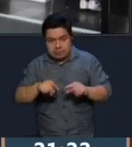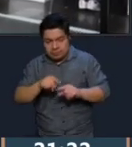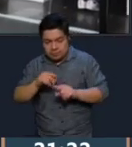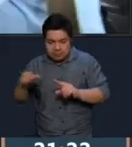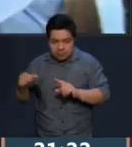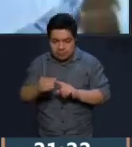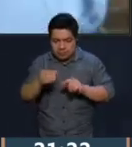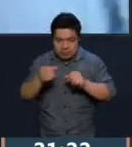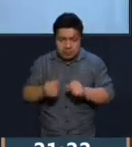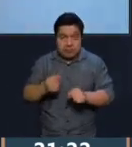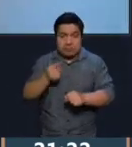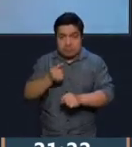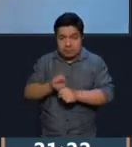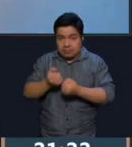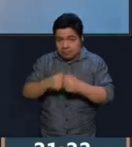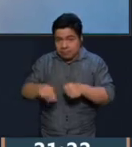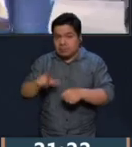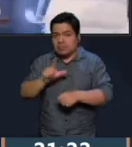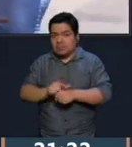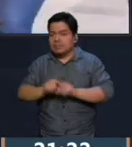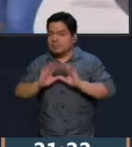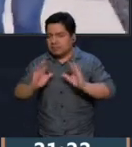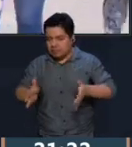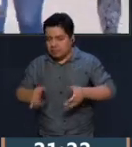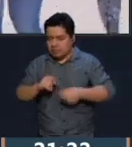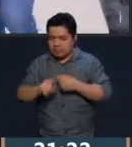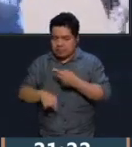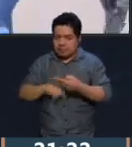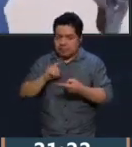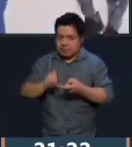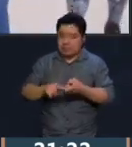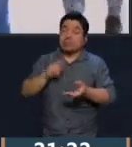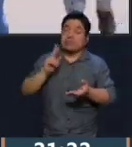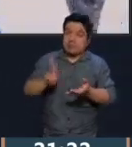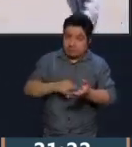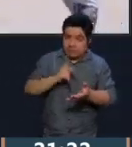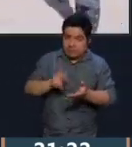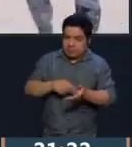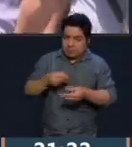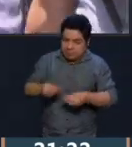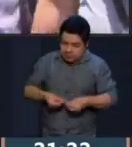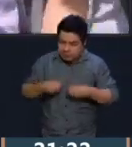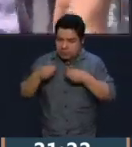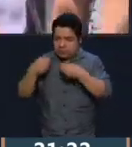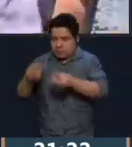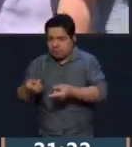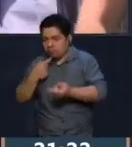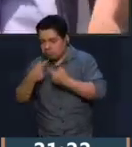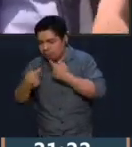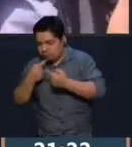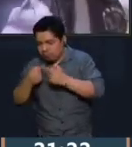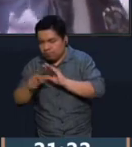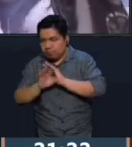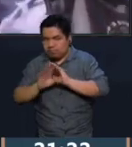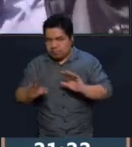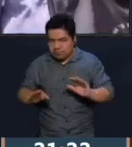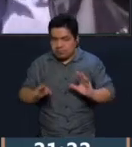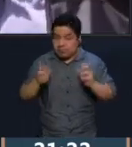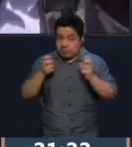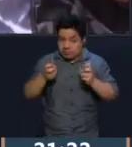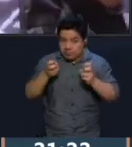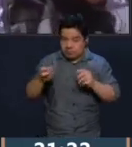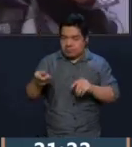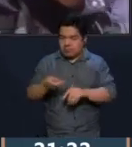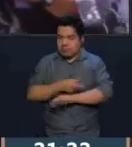de Seguridad Social y que lo volviéramos en su caso a discutir. Así fue como